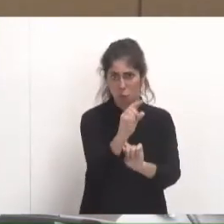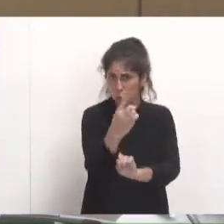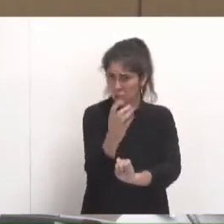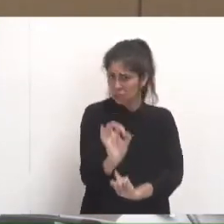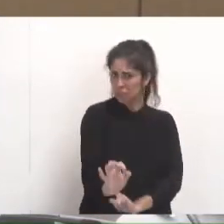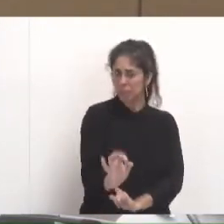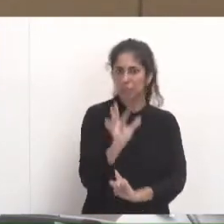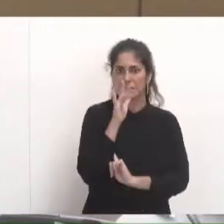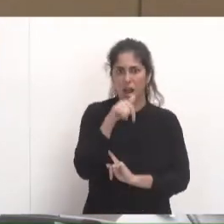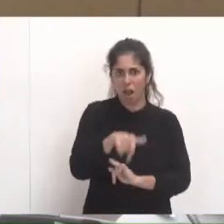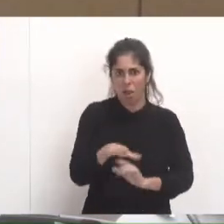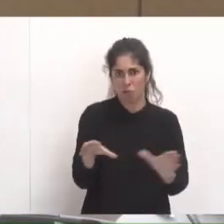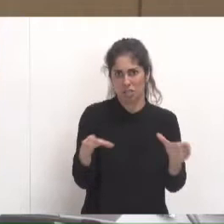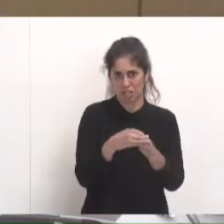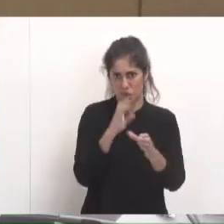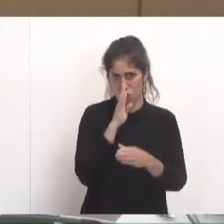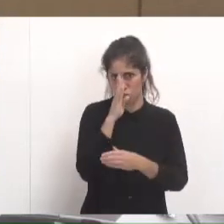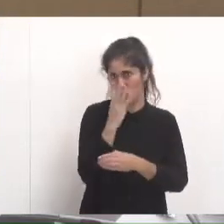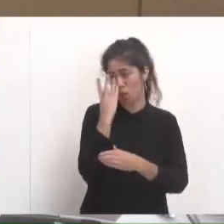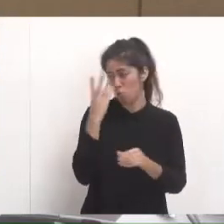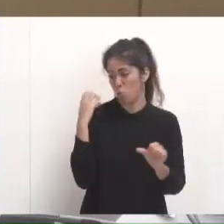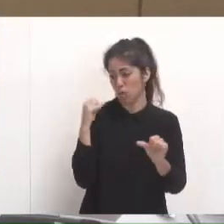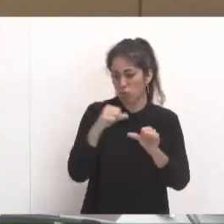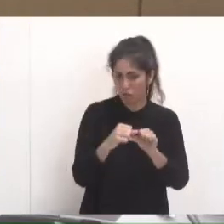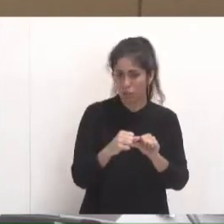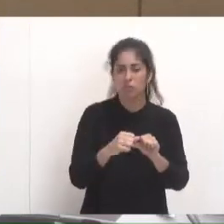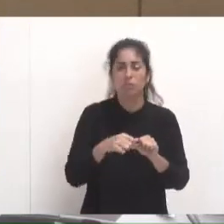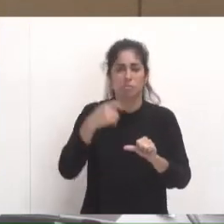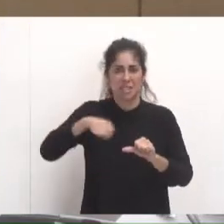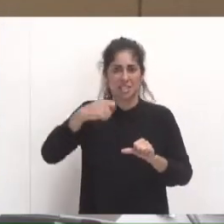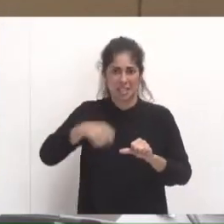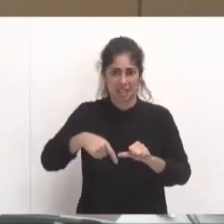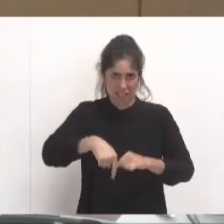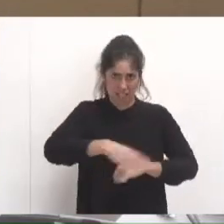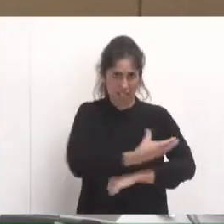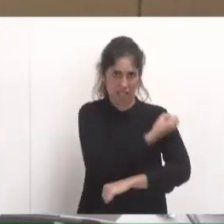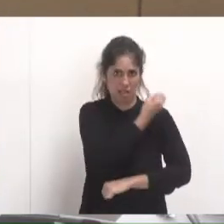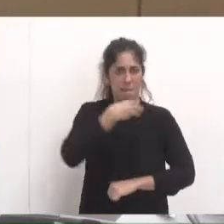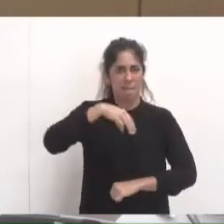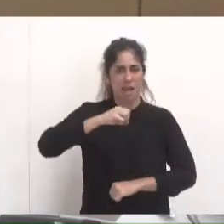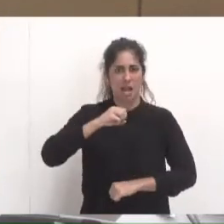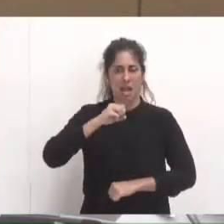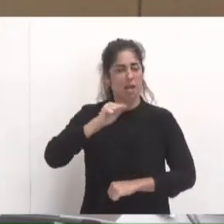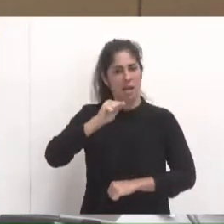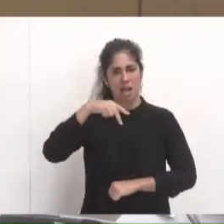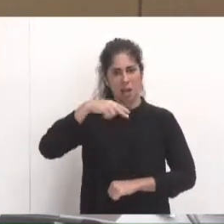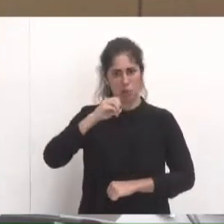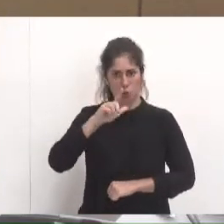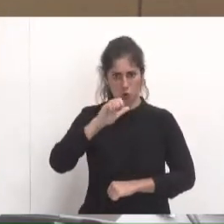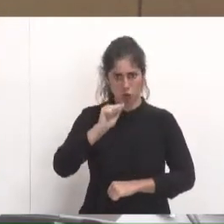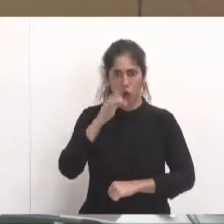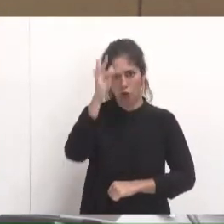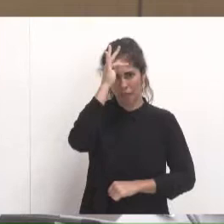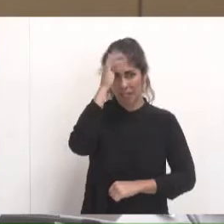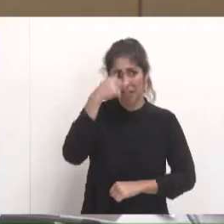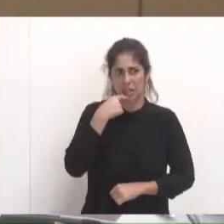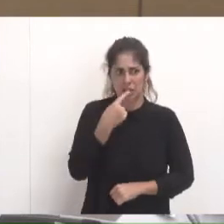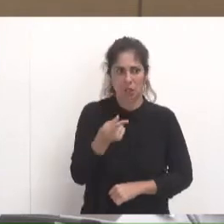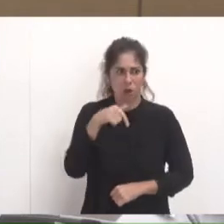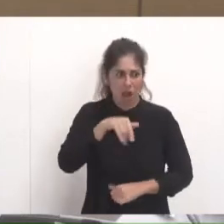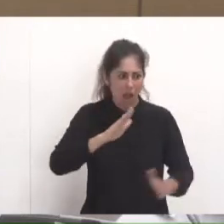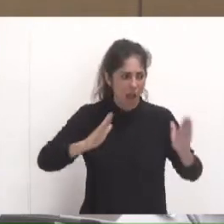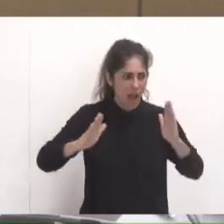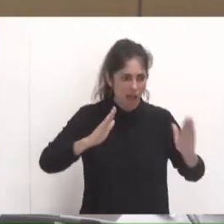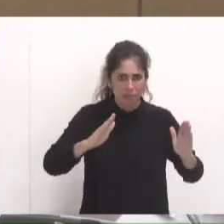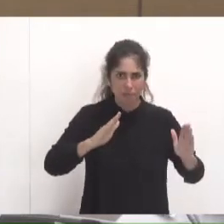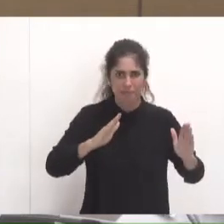ahora mismo, lo dijo nuestro presidente insular, Manolo Domínguez, que en este mandato no creíamos que era prioritario el tema